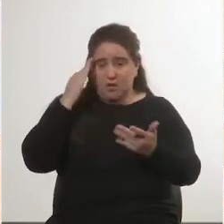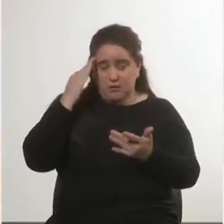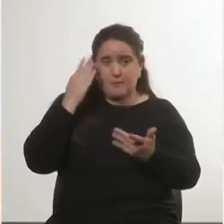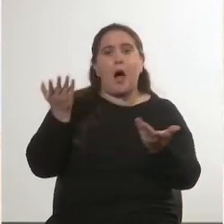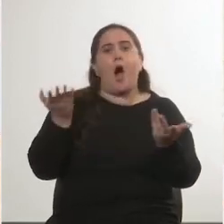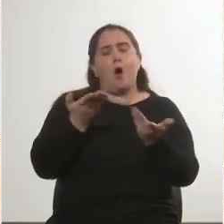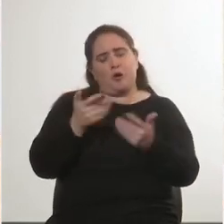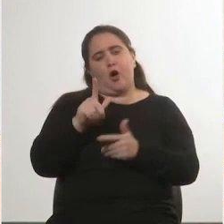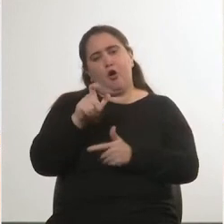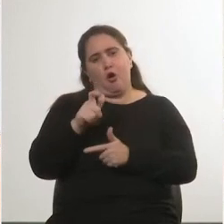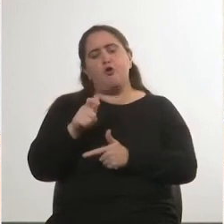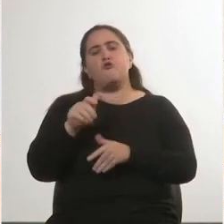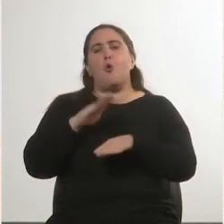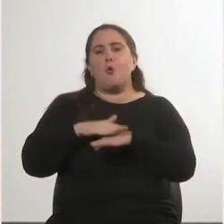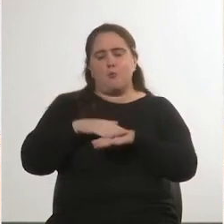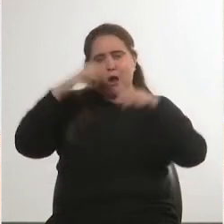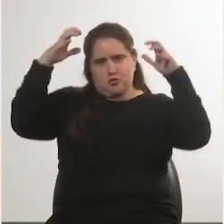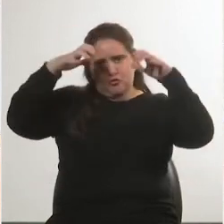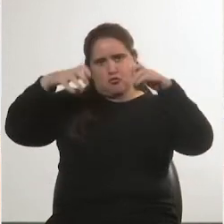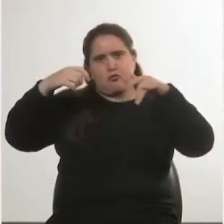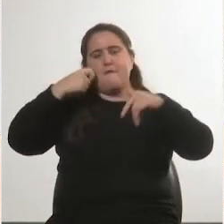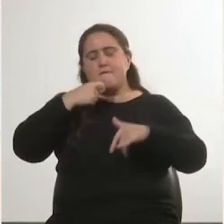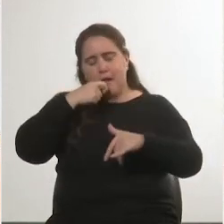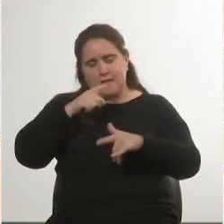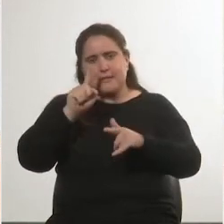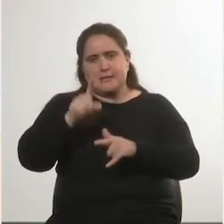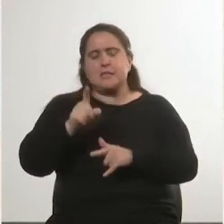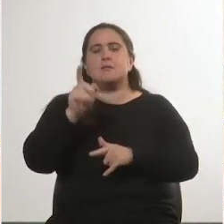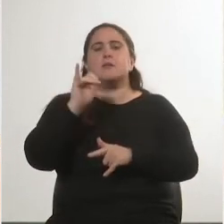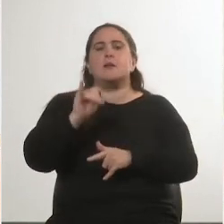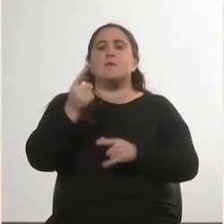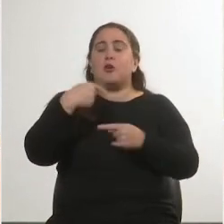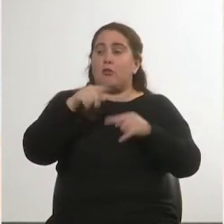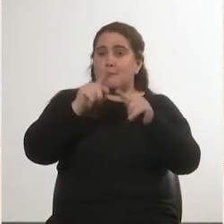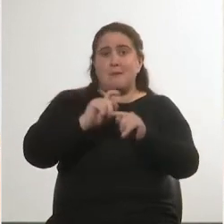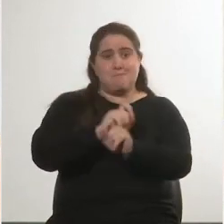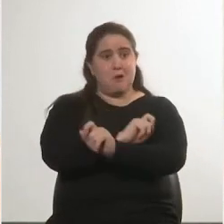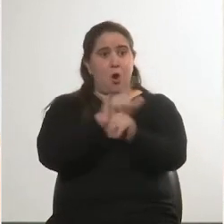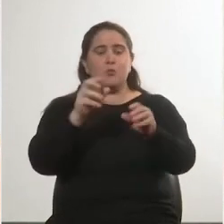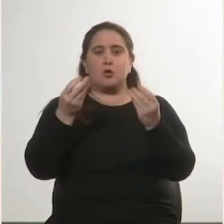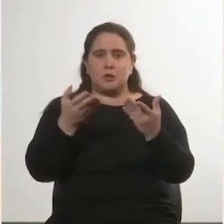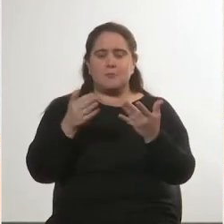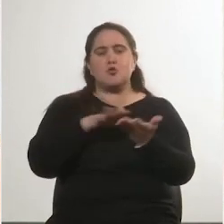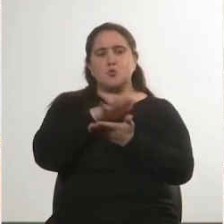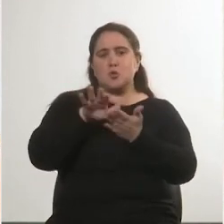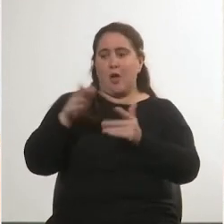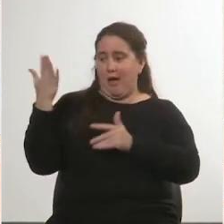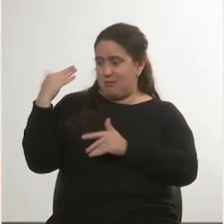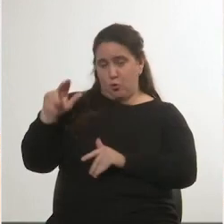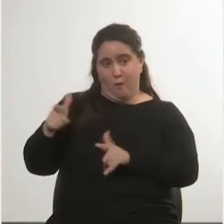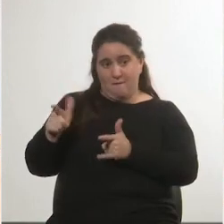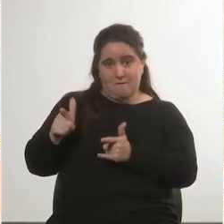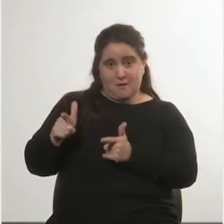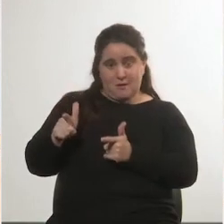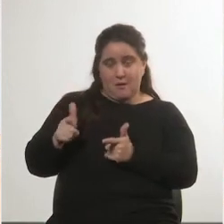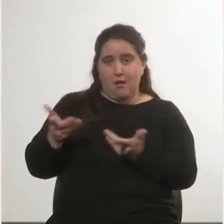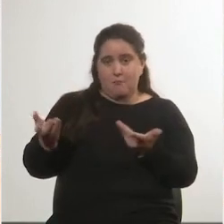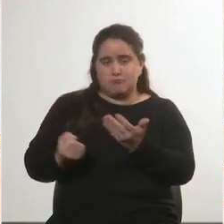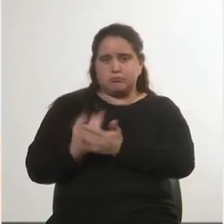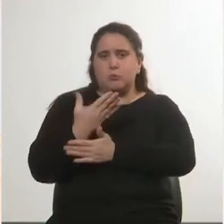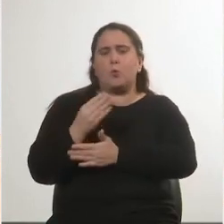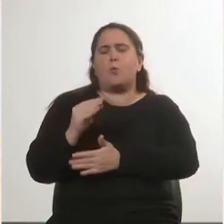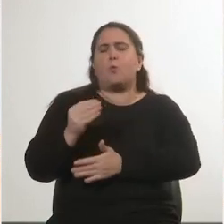el problema es la falta de lluvia, sin lugar a dudas, pero esto agravado por una situación que el país no tenía, que es nueva,